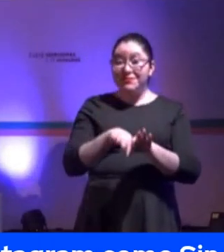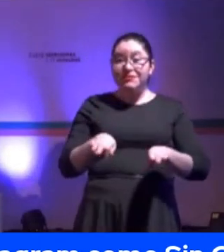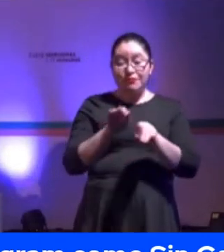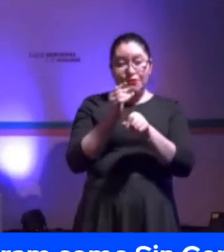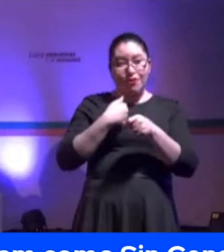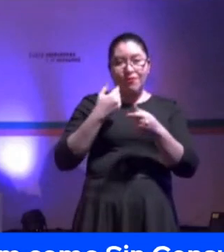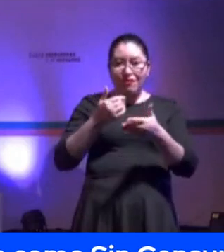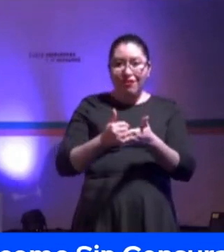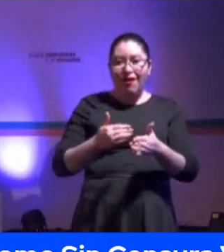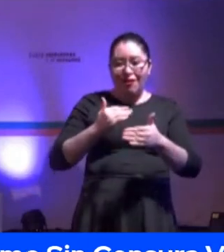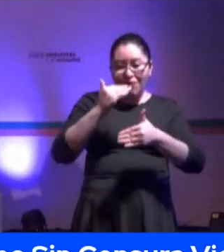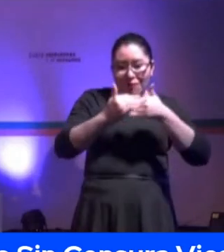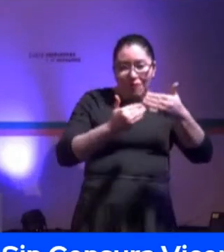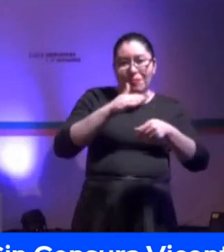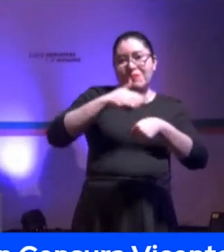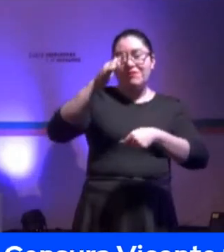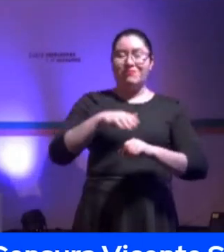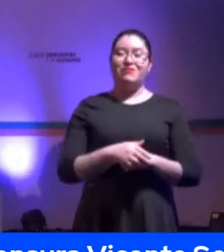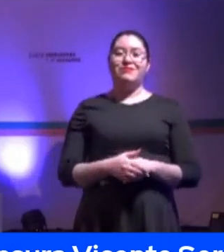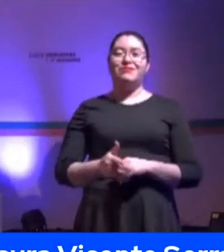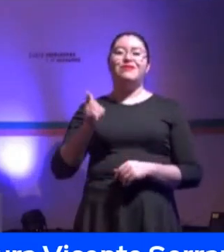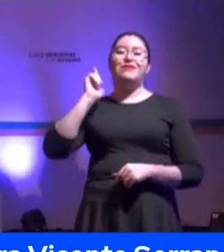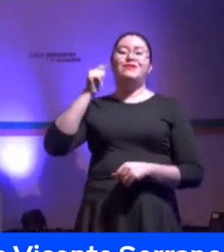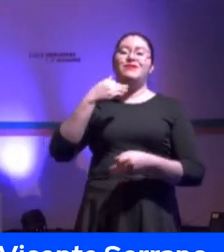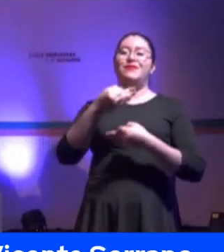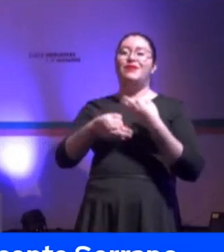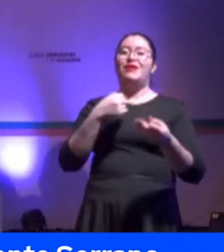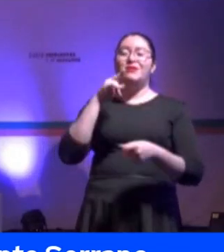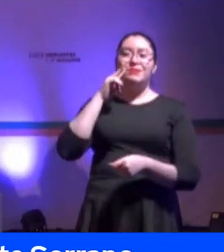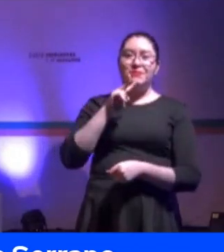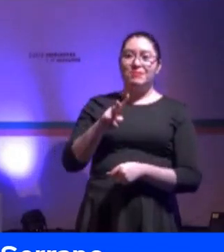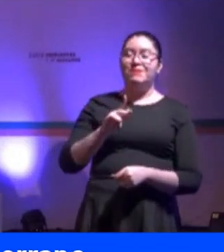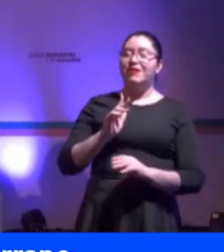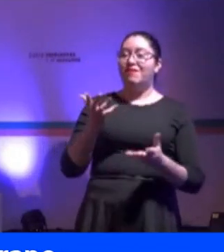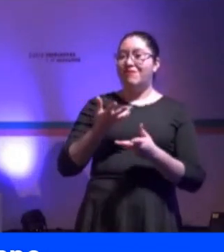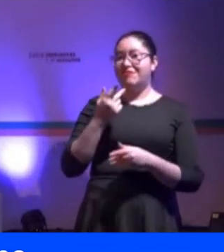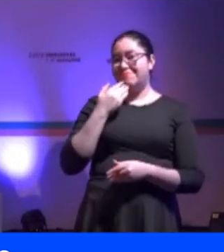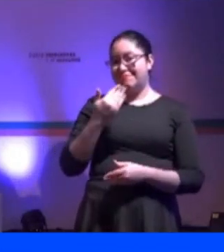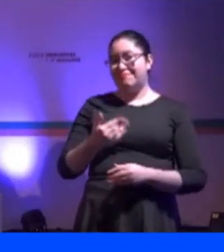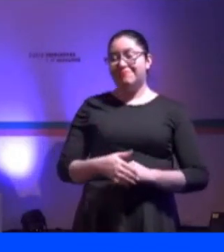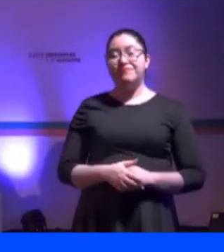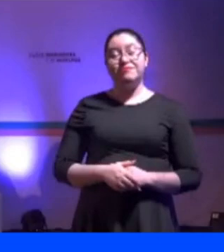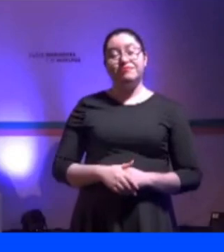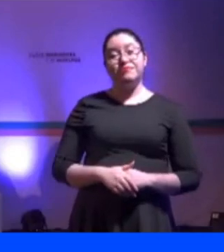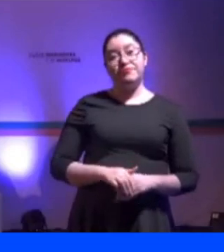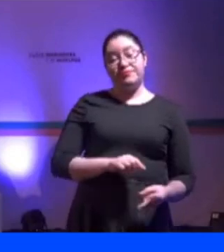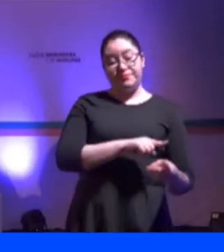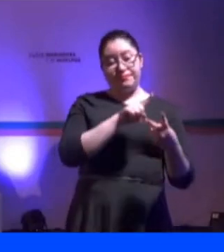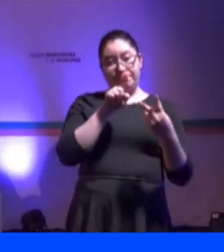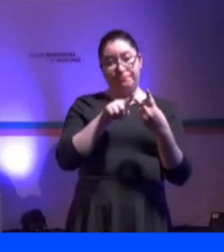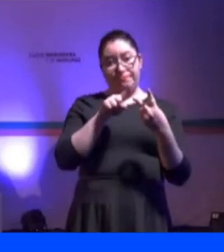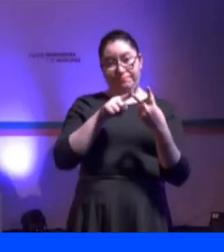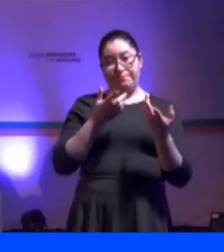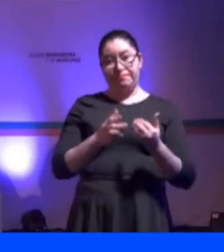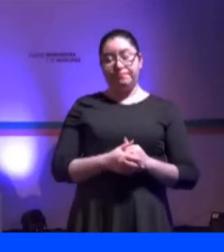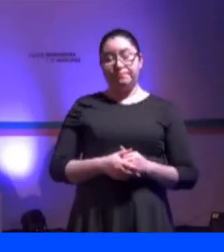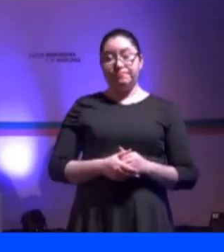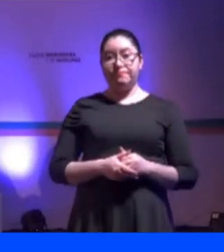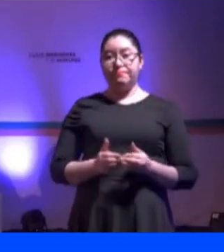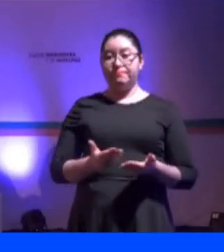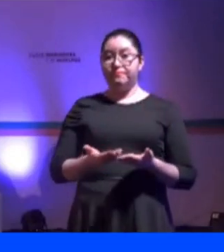crecemos nosotros. Así es, y ojalá que muchos podamos seguir haciendo eso, ¿verdad? Y la segunda pregunta es, como les